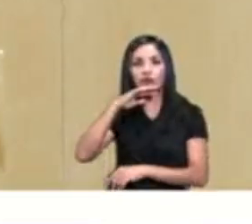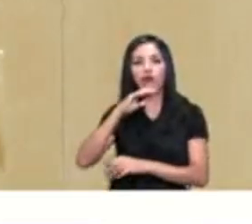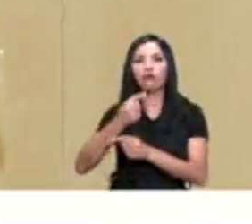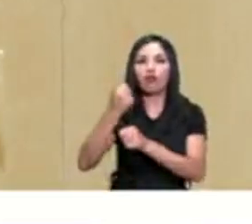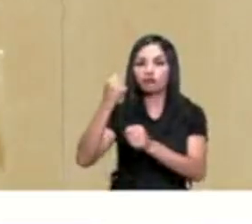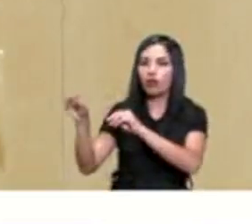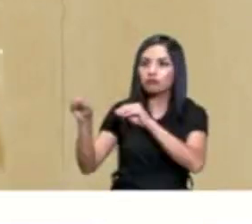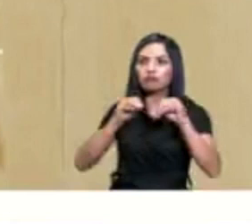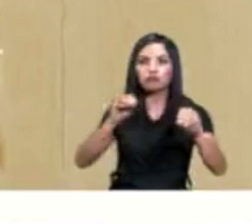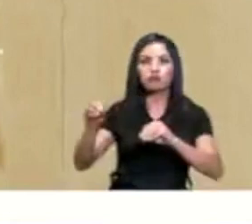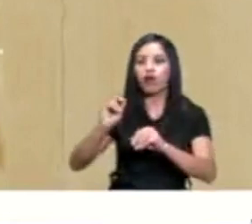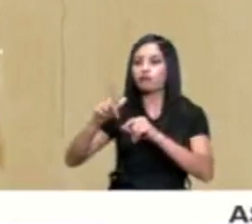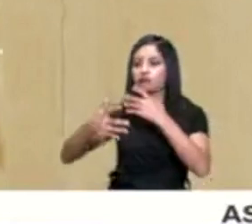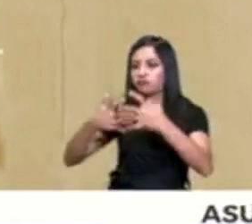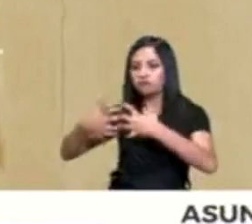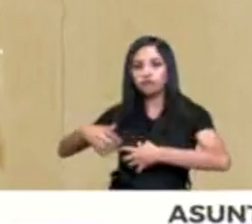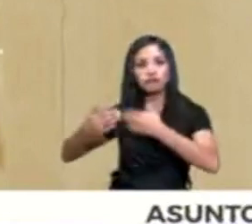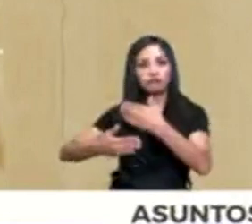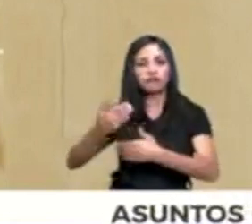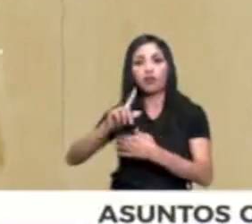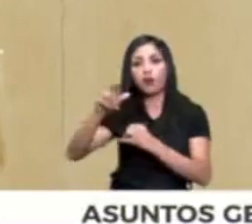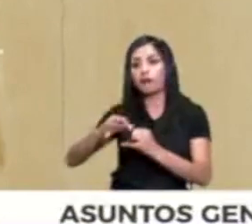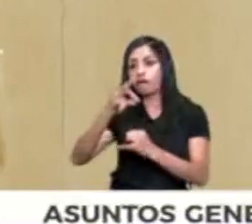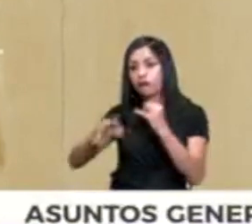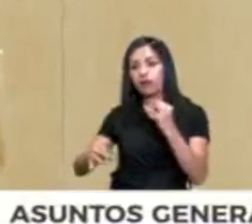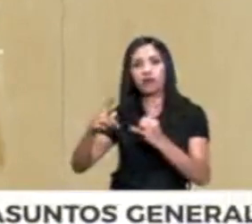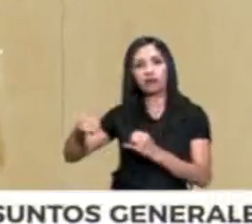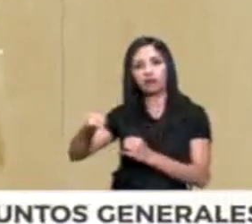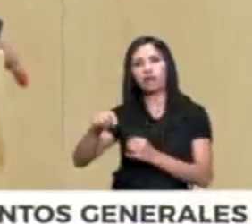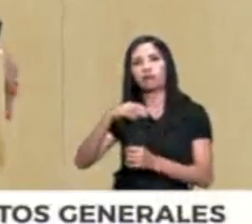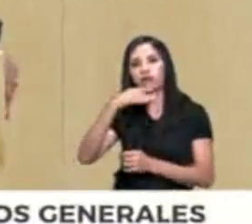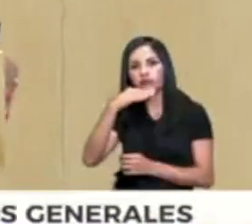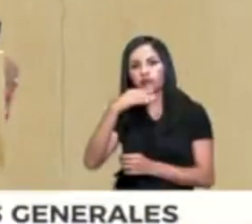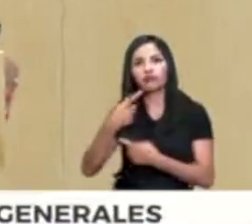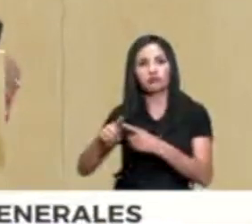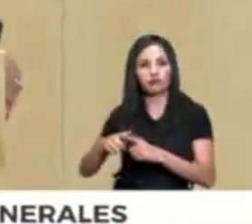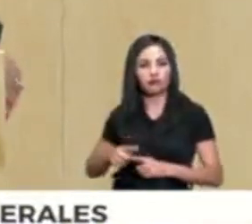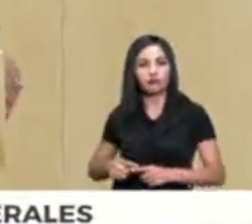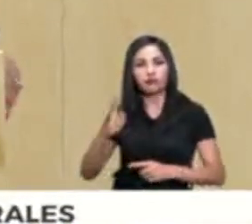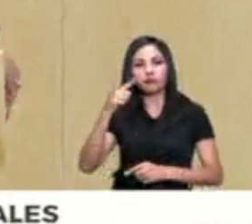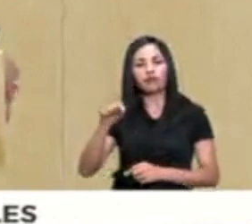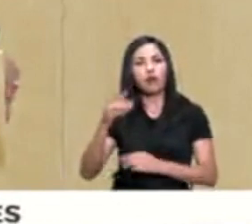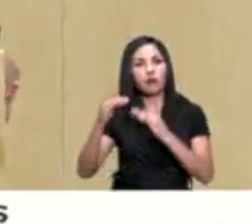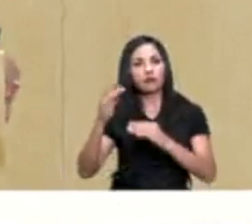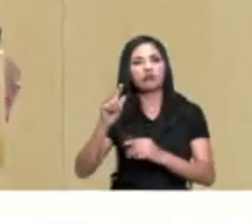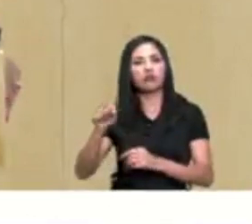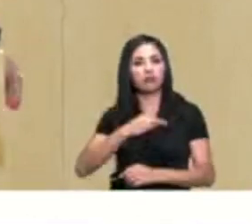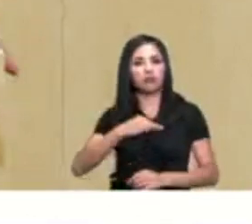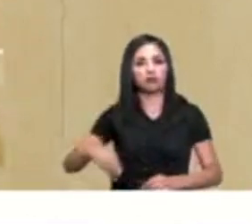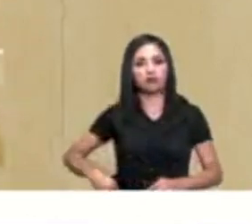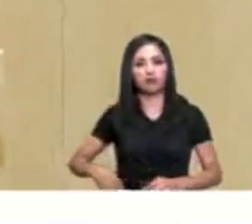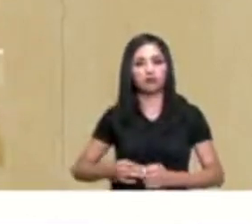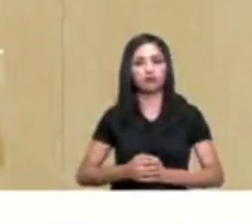traslado, tratamiento y disposición final de residuos que es exclusiva competencia de los